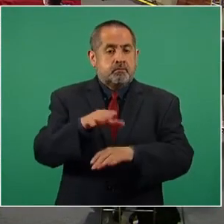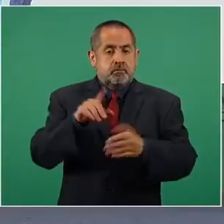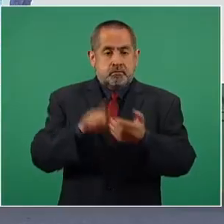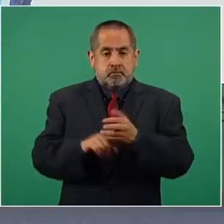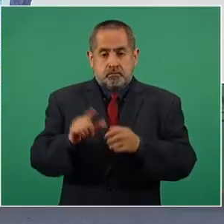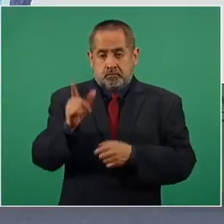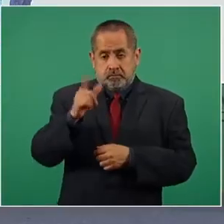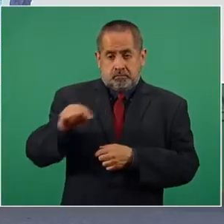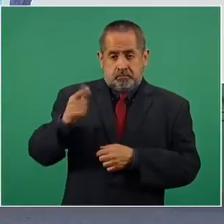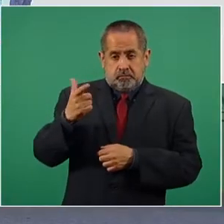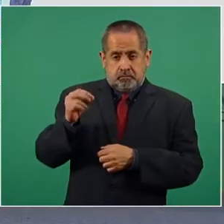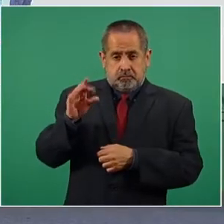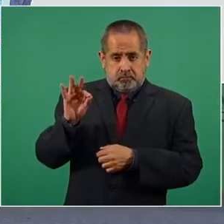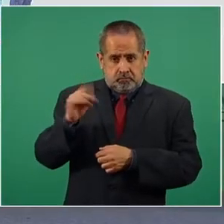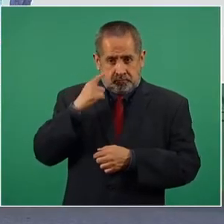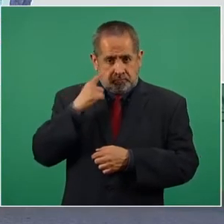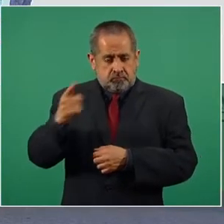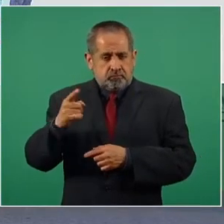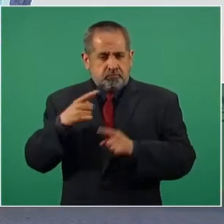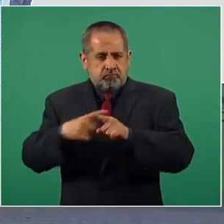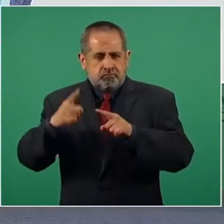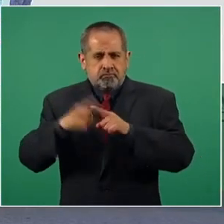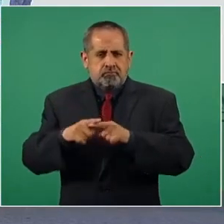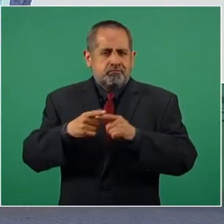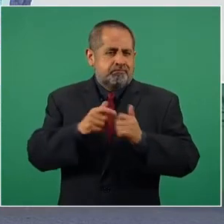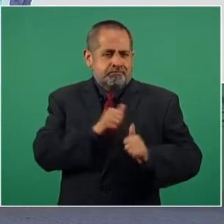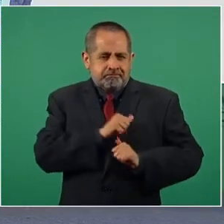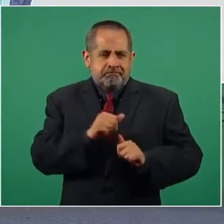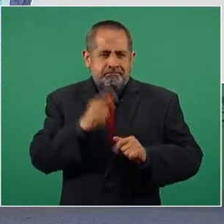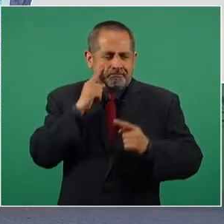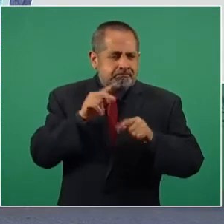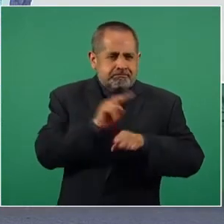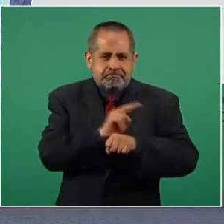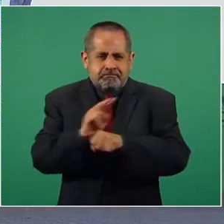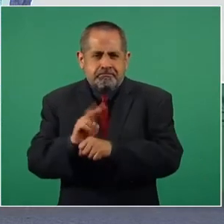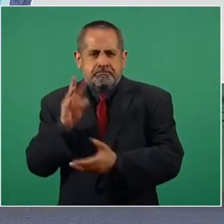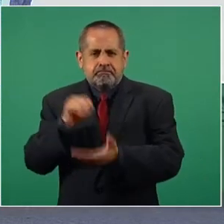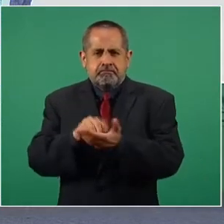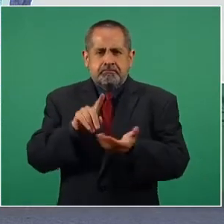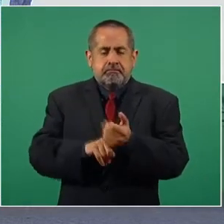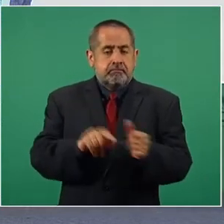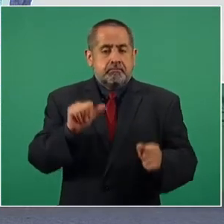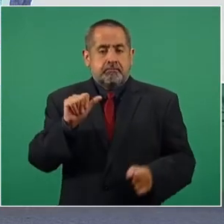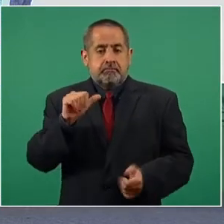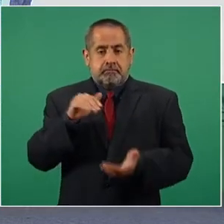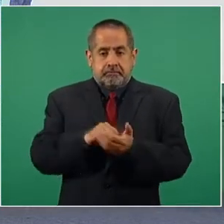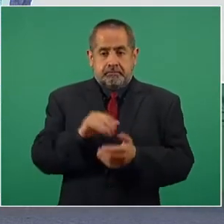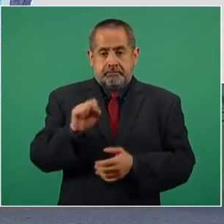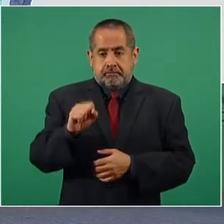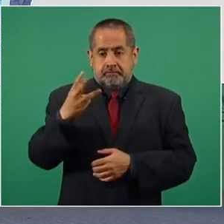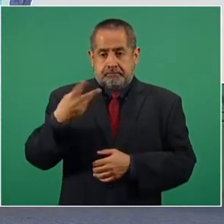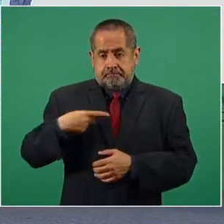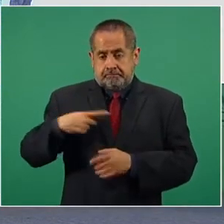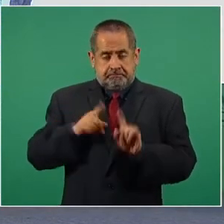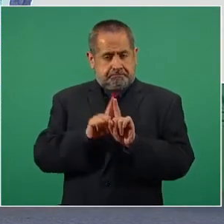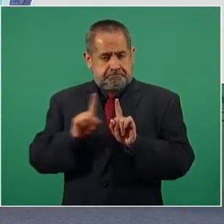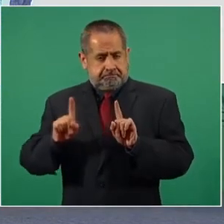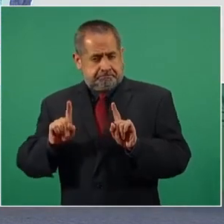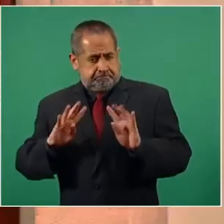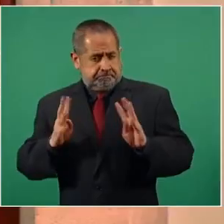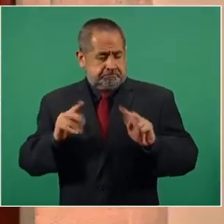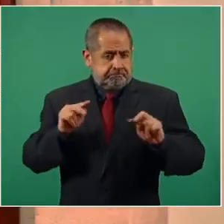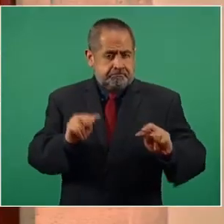Golfo y Pacífico, que son operaciones de infantería de marina, tenemos desplegados 6,063 elementos y se han